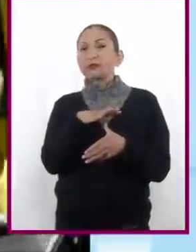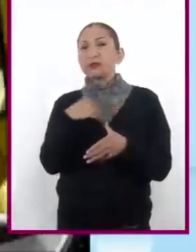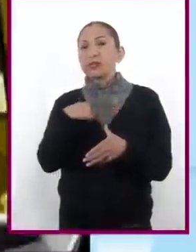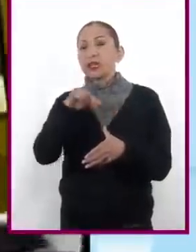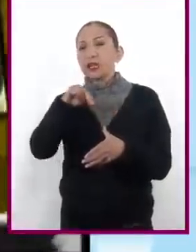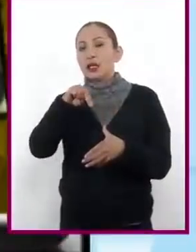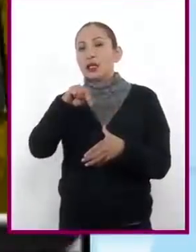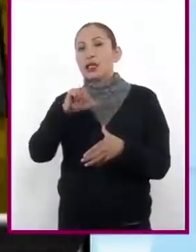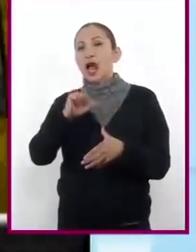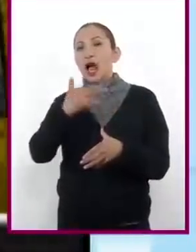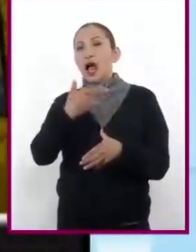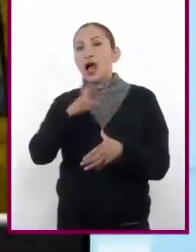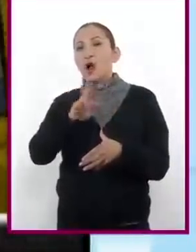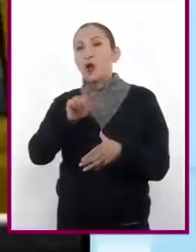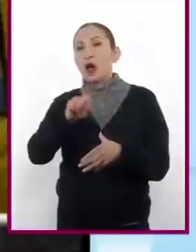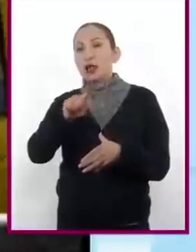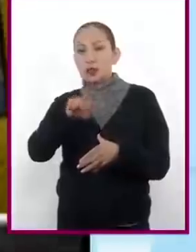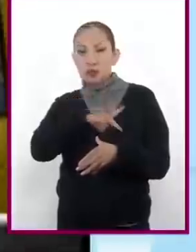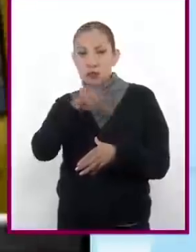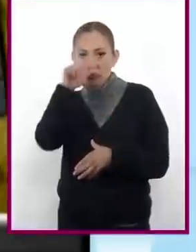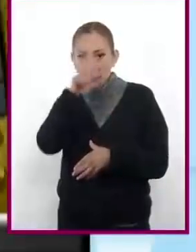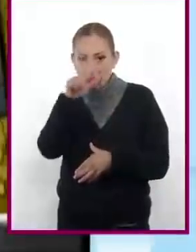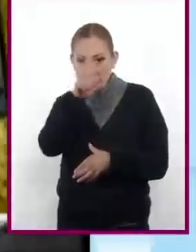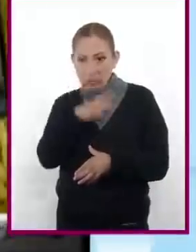el náhuatl, pues mi dialecto.